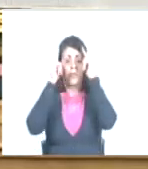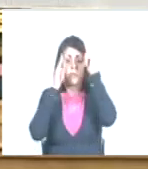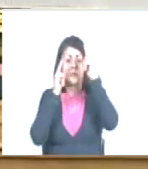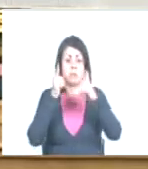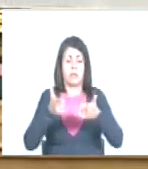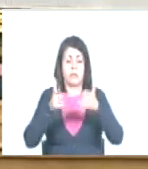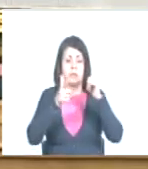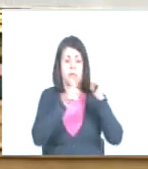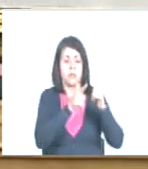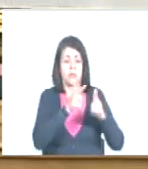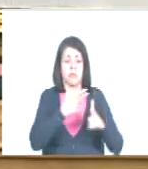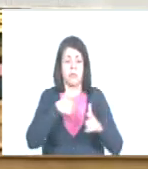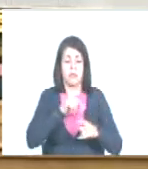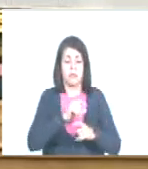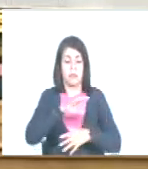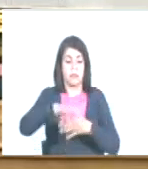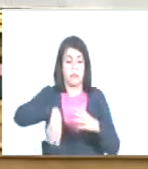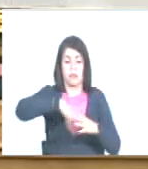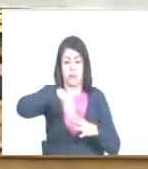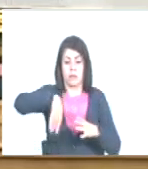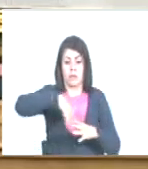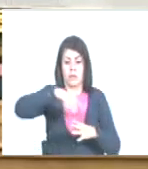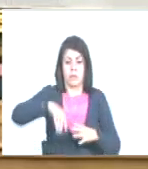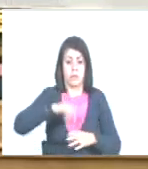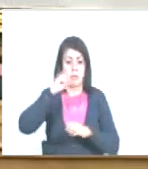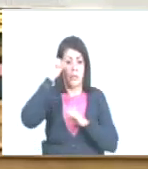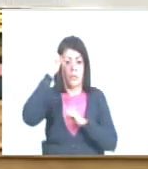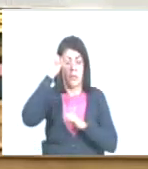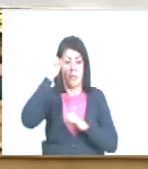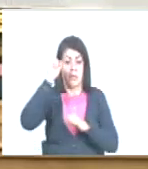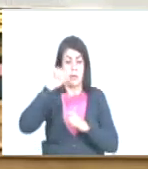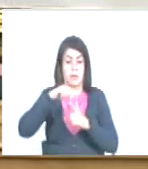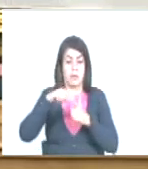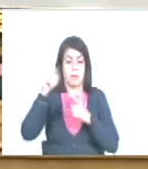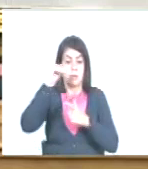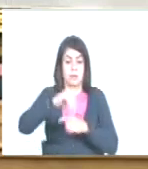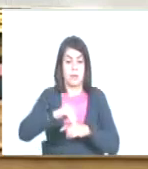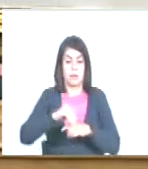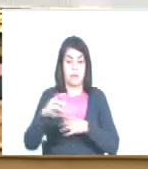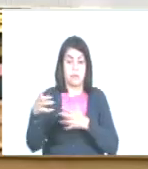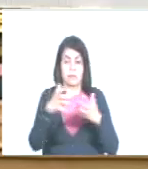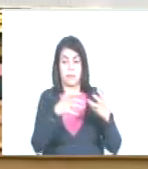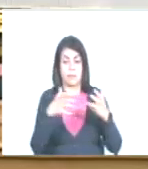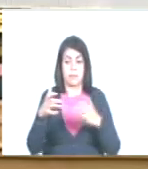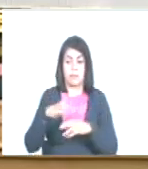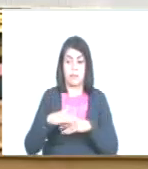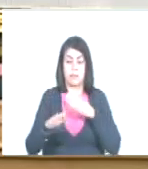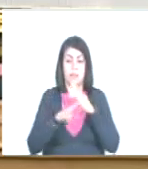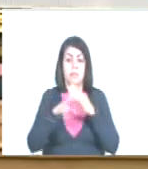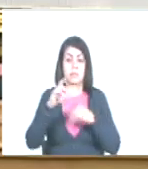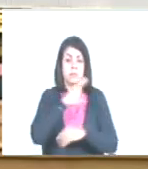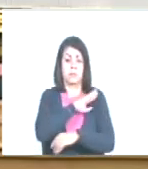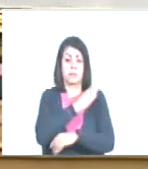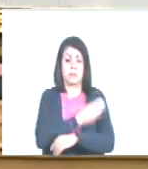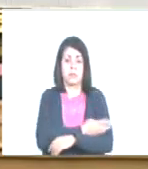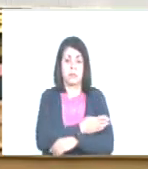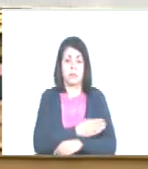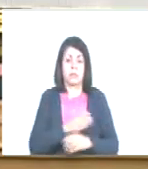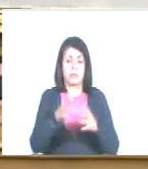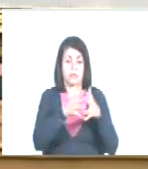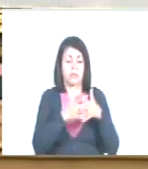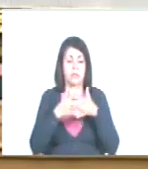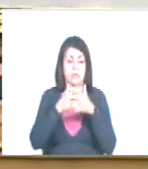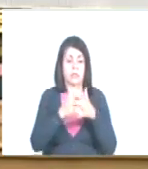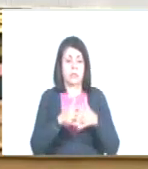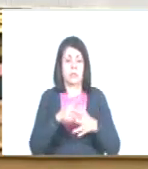ha permitido sortear y vencer en las más cruentas batallas contra los poderosos imperios.